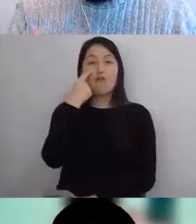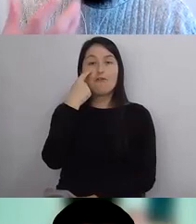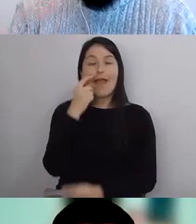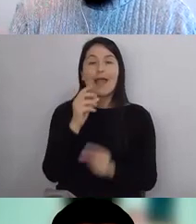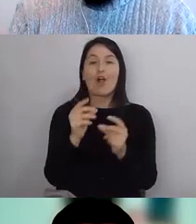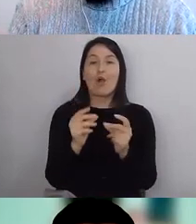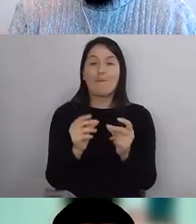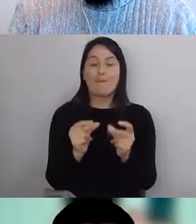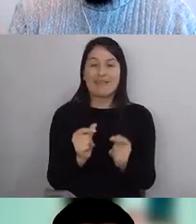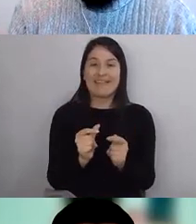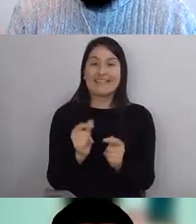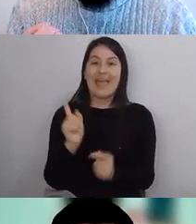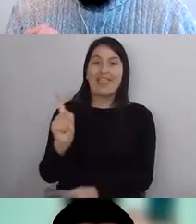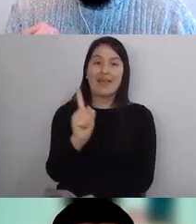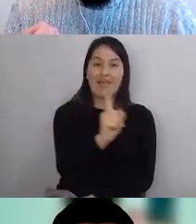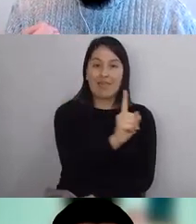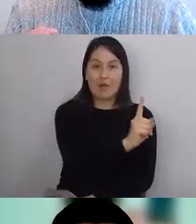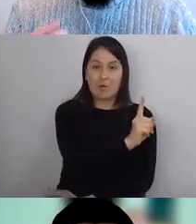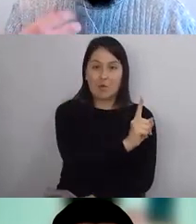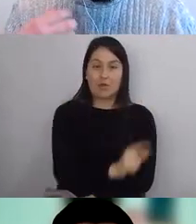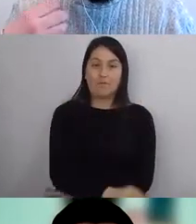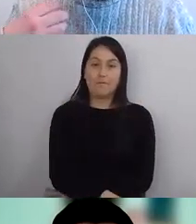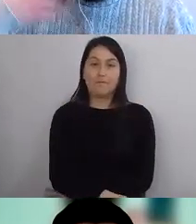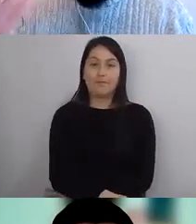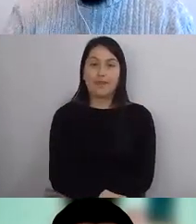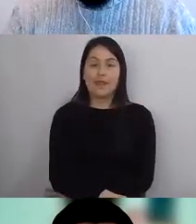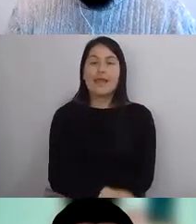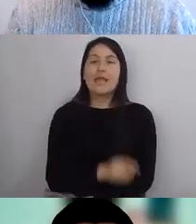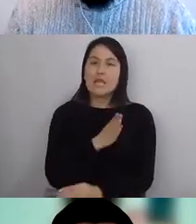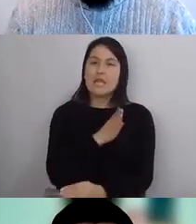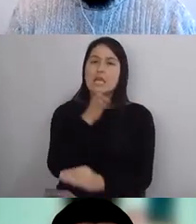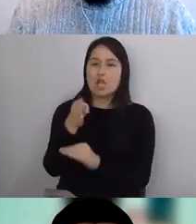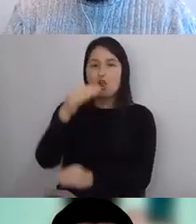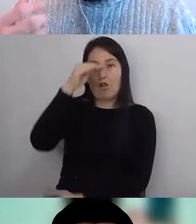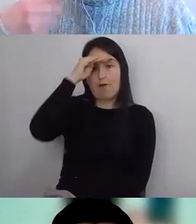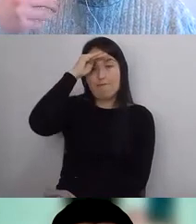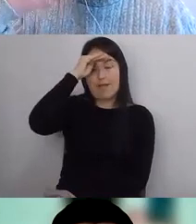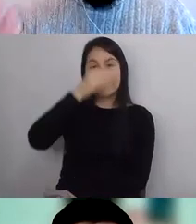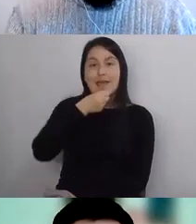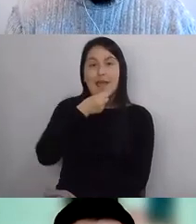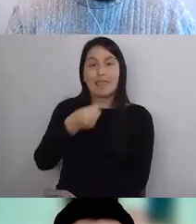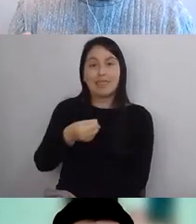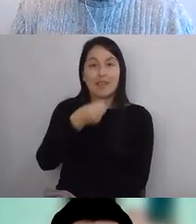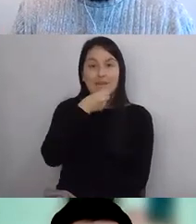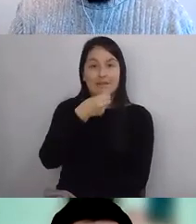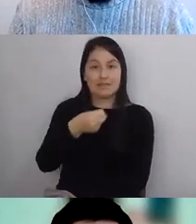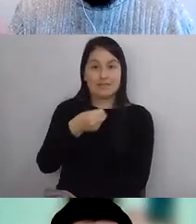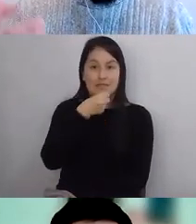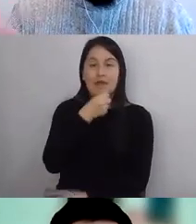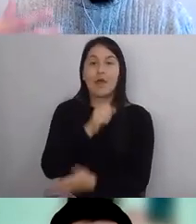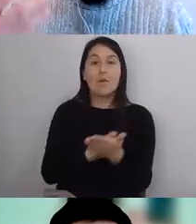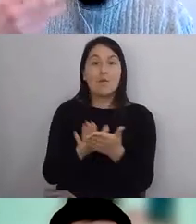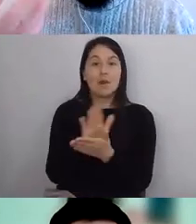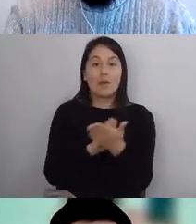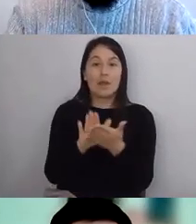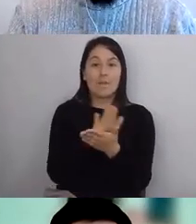trabajo de pensar en estas competencias e ir con confianza a la entrevista, ¿ya? E ir con confianza también, por ejemplo, si yo tengo